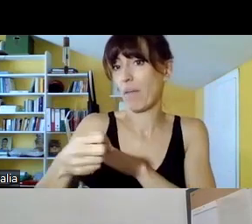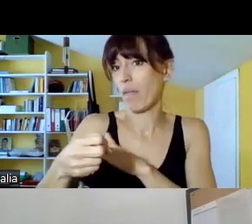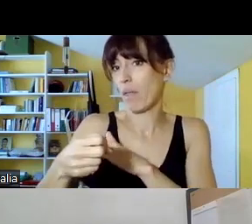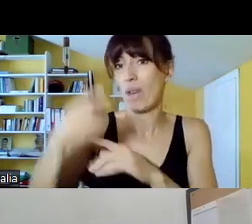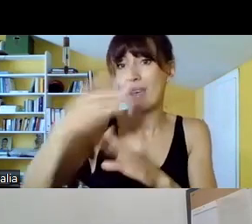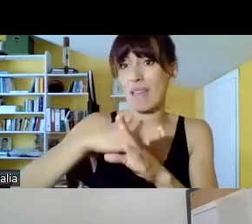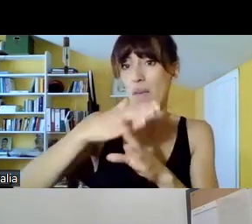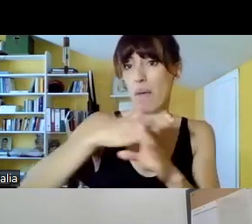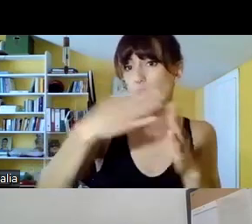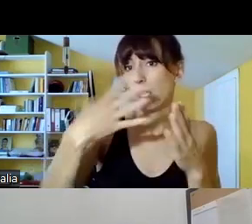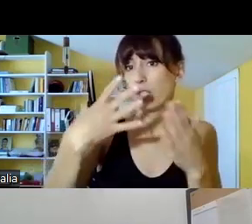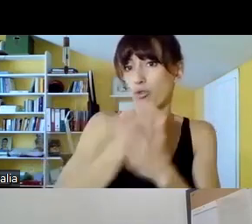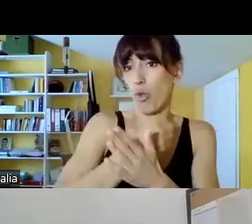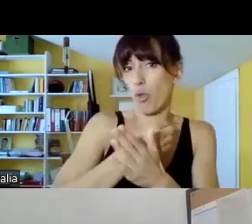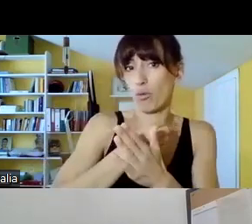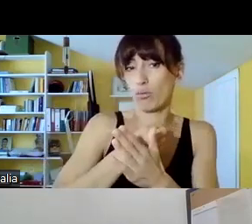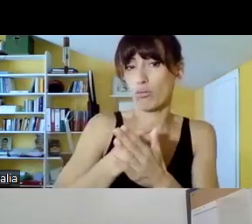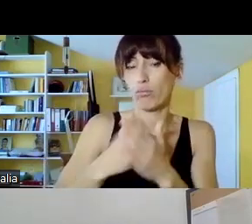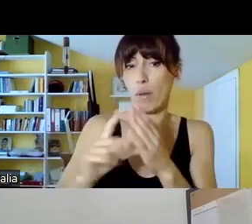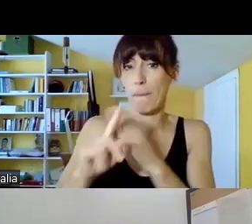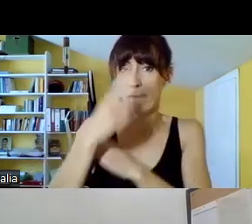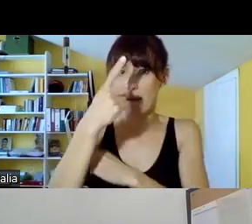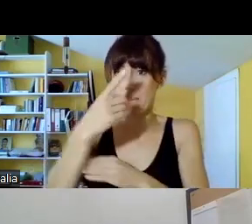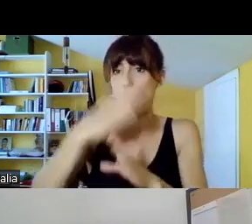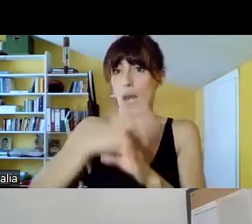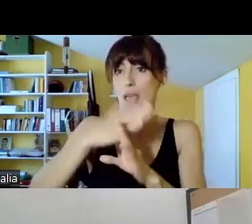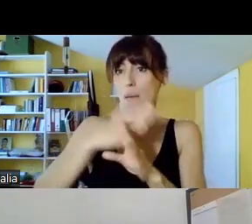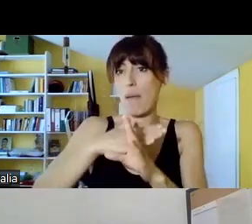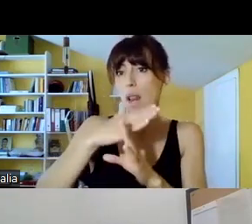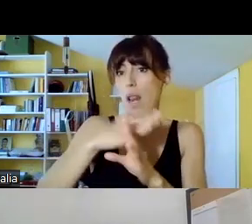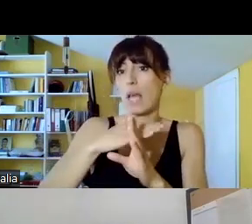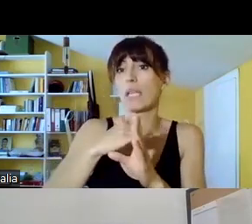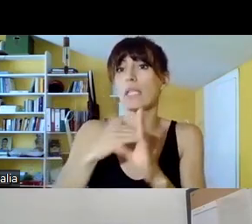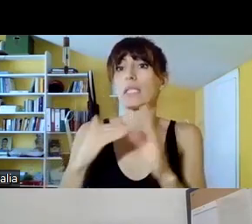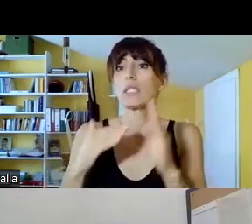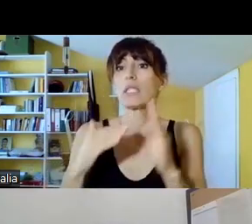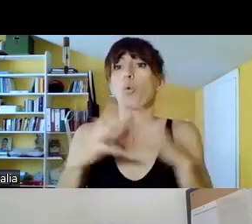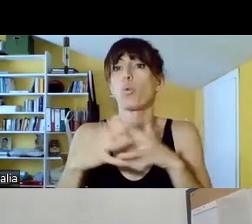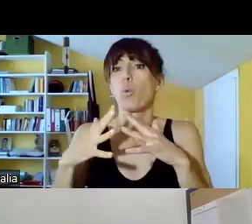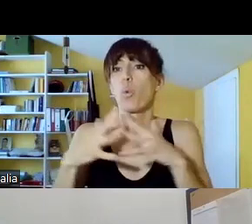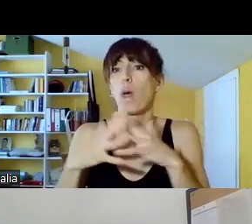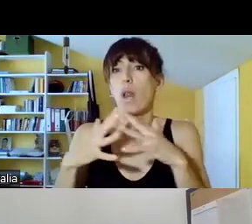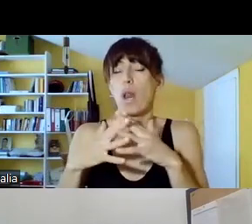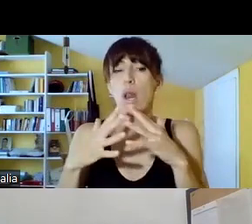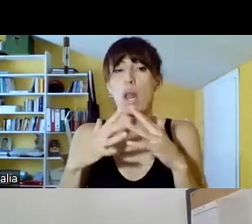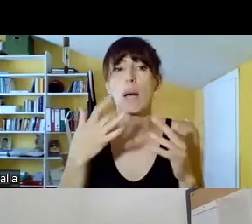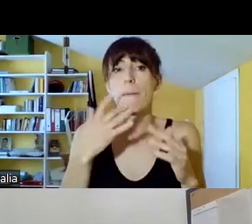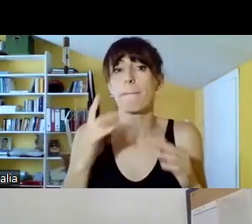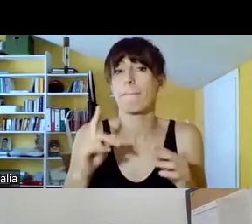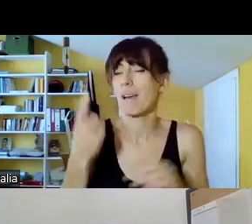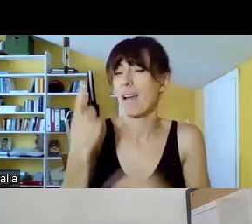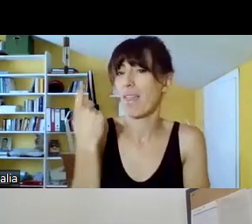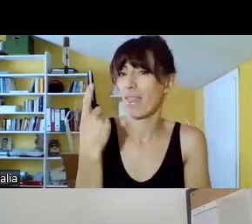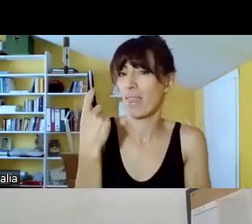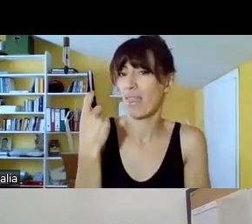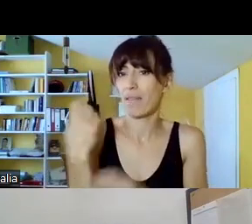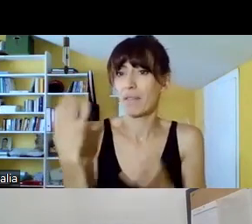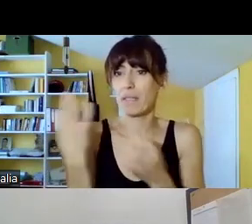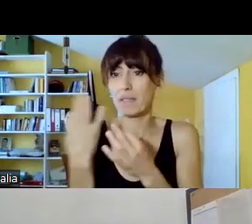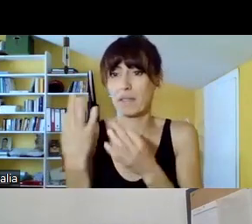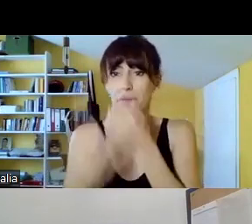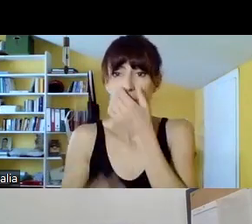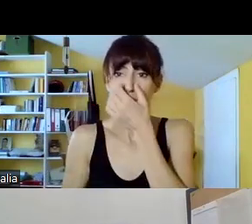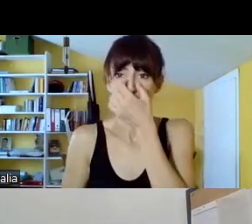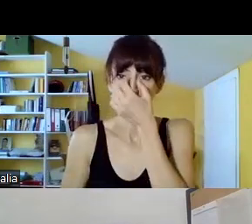niveles. El primero, el nivel estructural, sería necesario